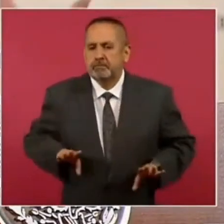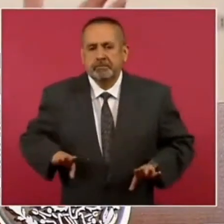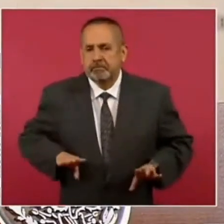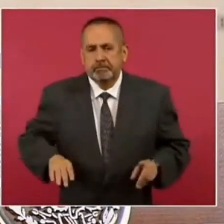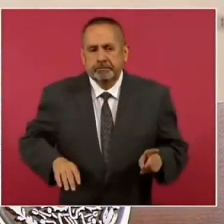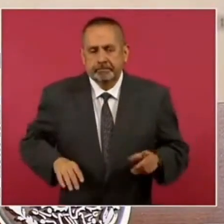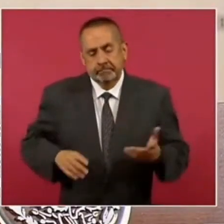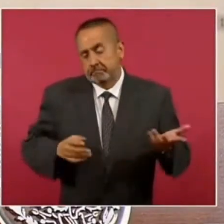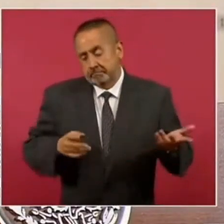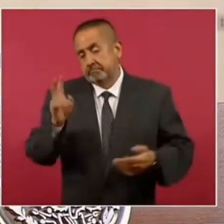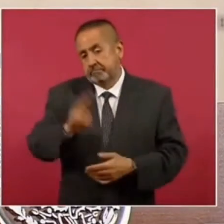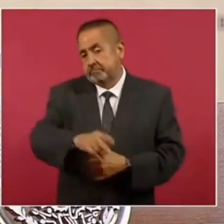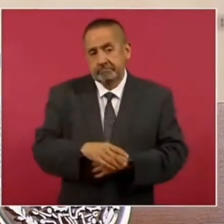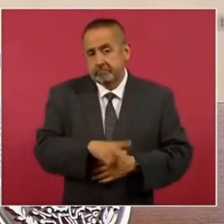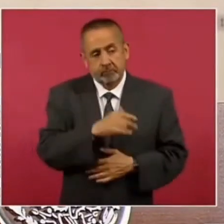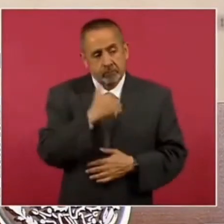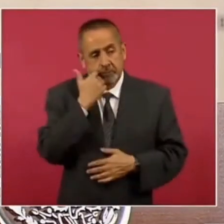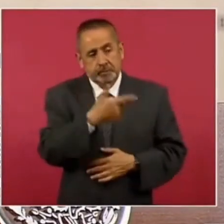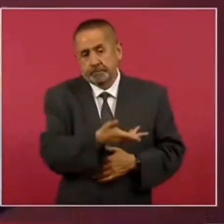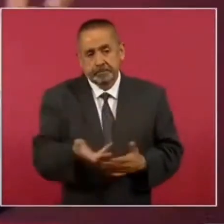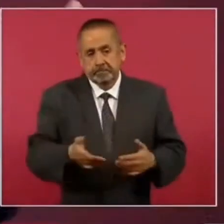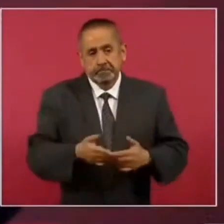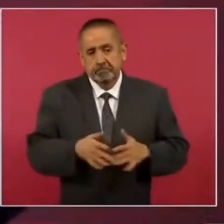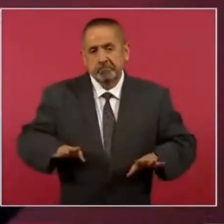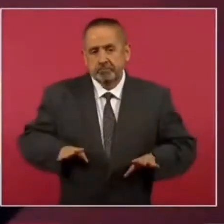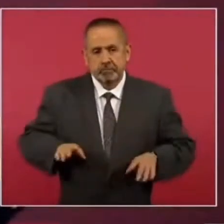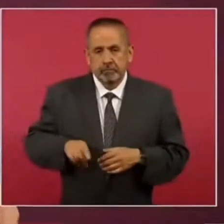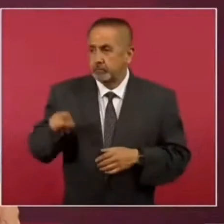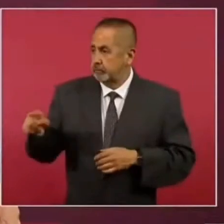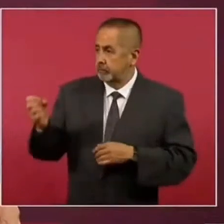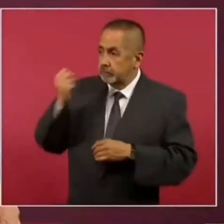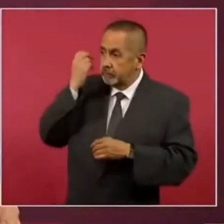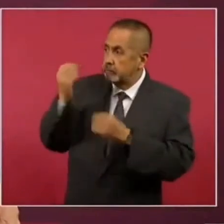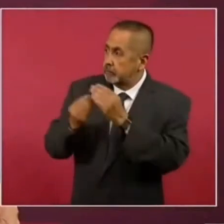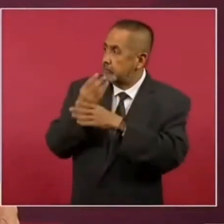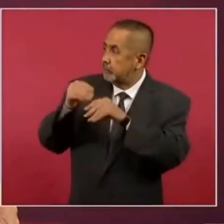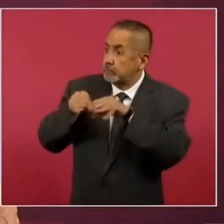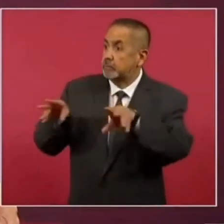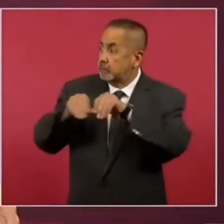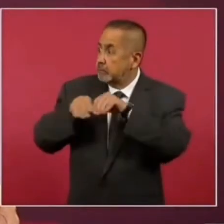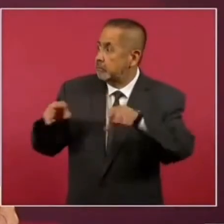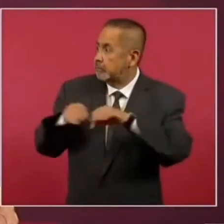Y es así. No les convenía.